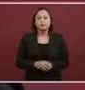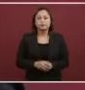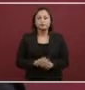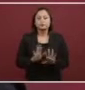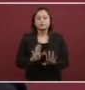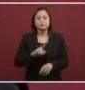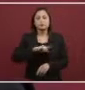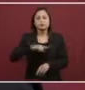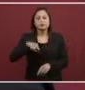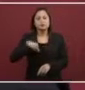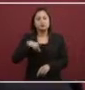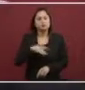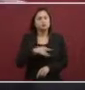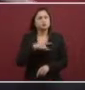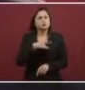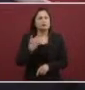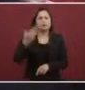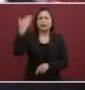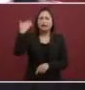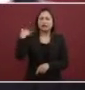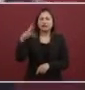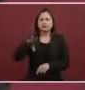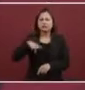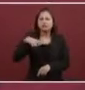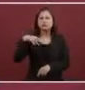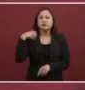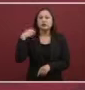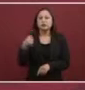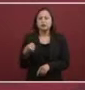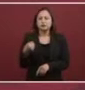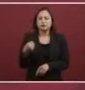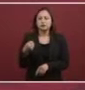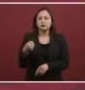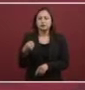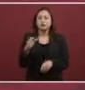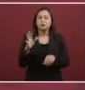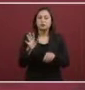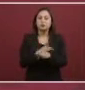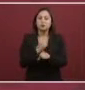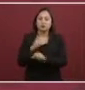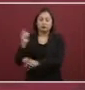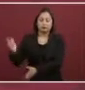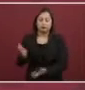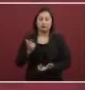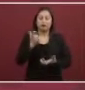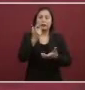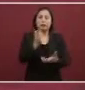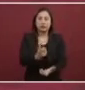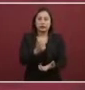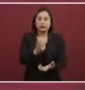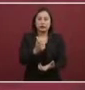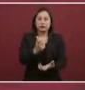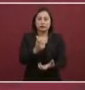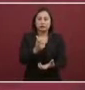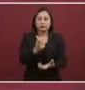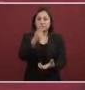abusó en cuanto a la utilización del presupuesto para